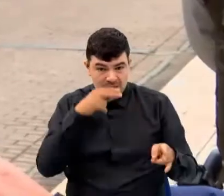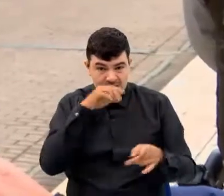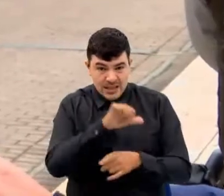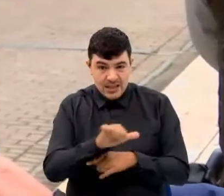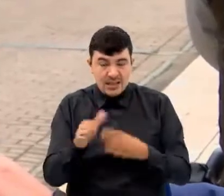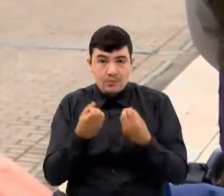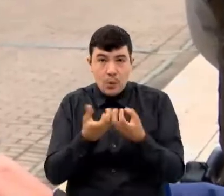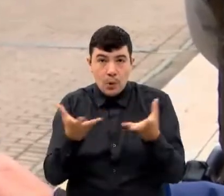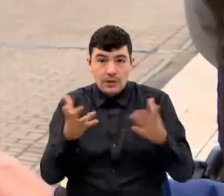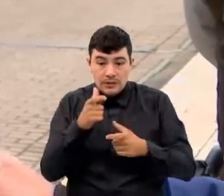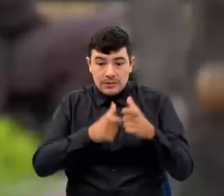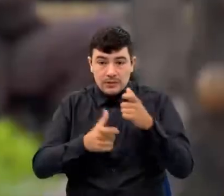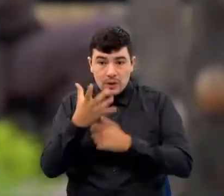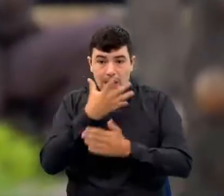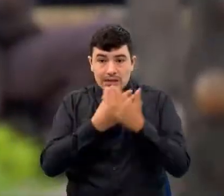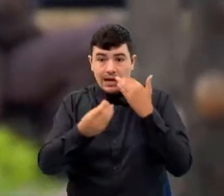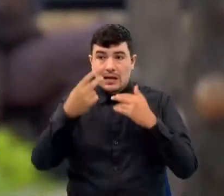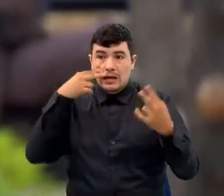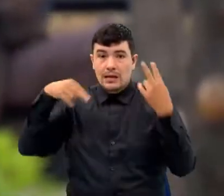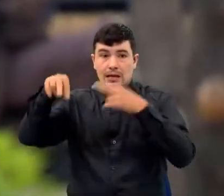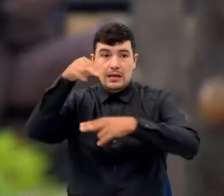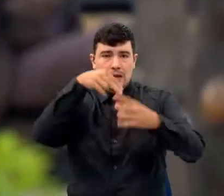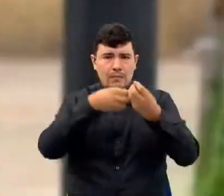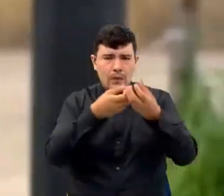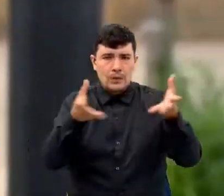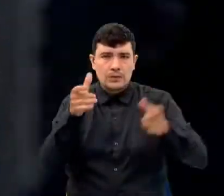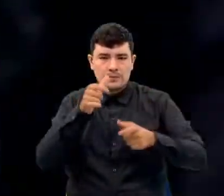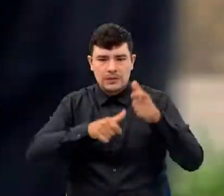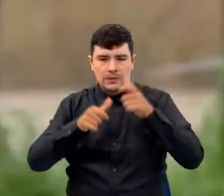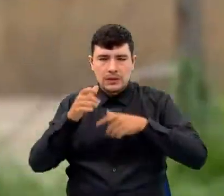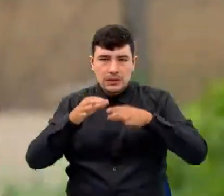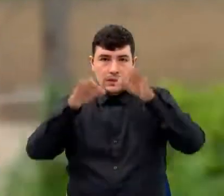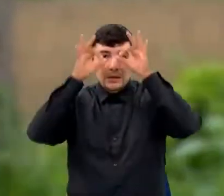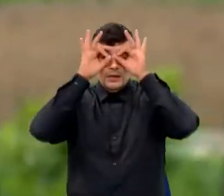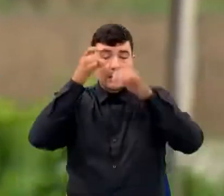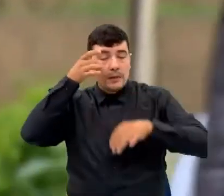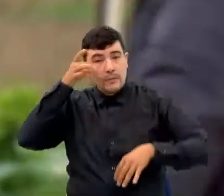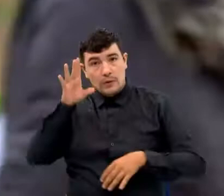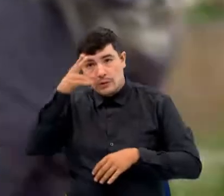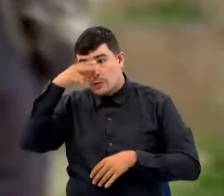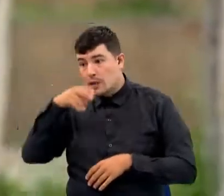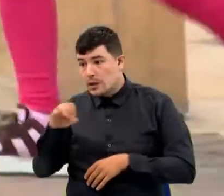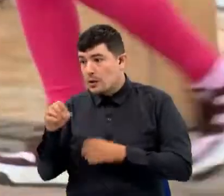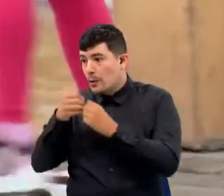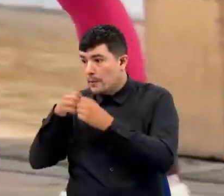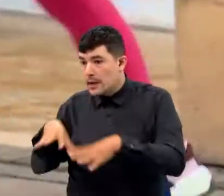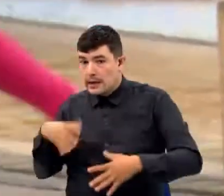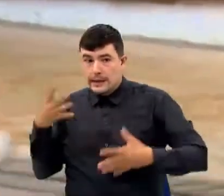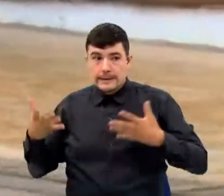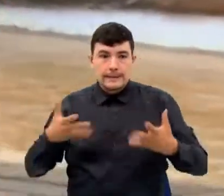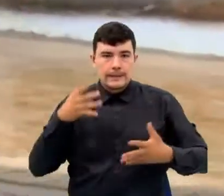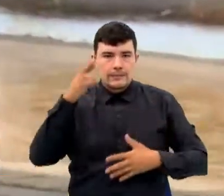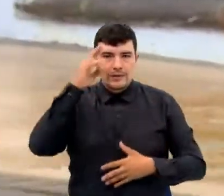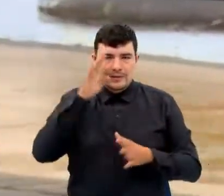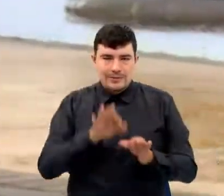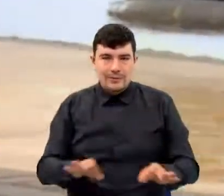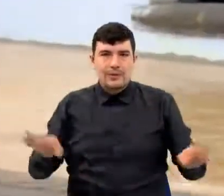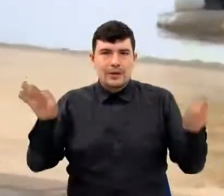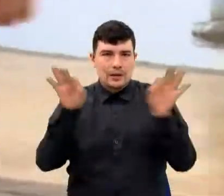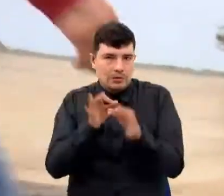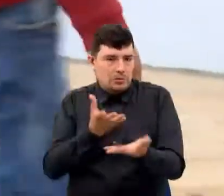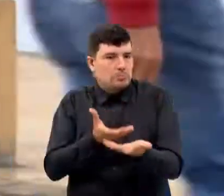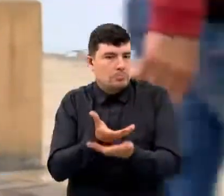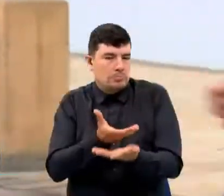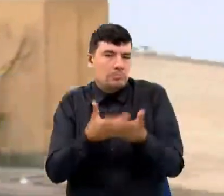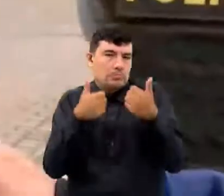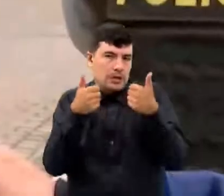gente, muchas personas disfrazadas y pues en un momento se nos puede perder nuestros niños. Entonces me parece muy bien la recomendación